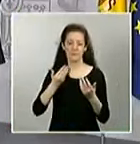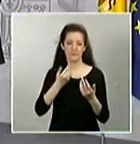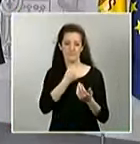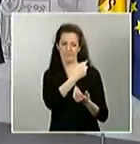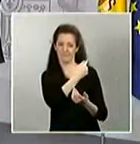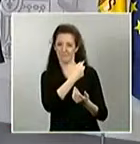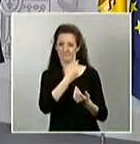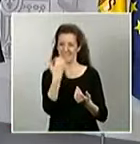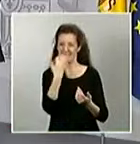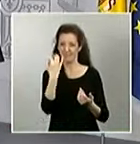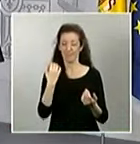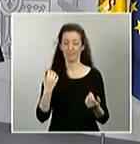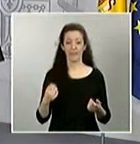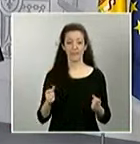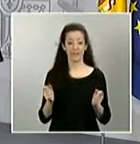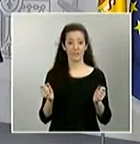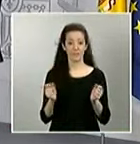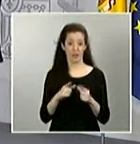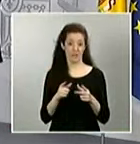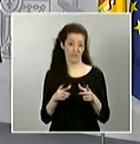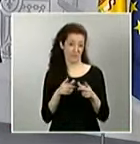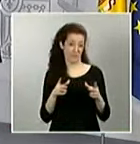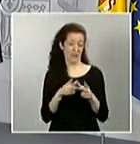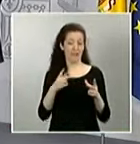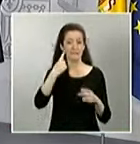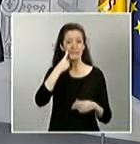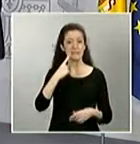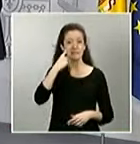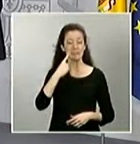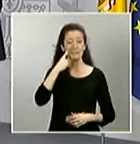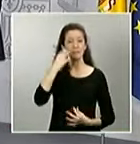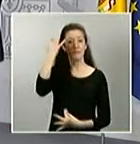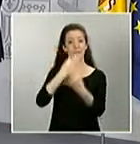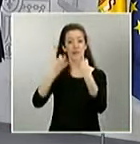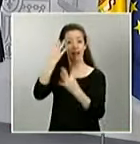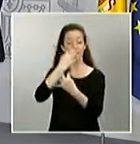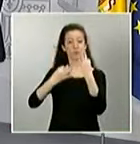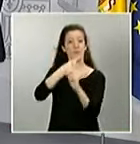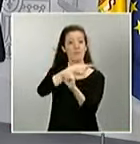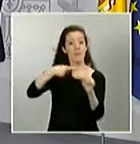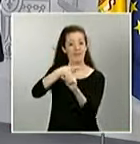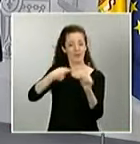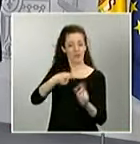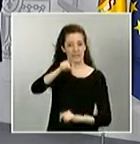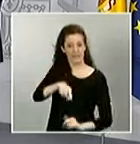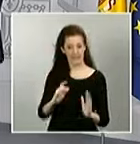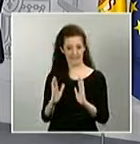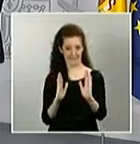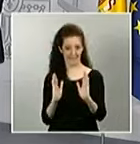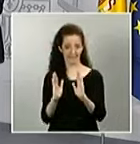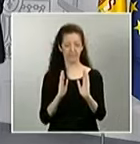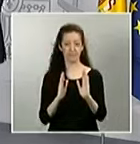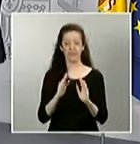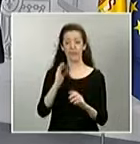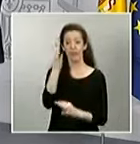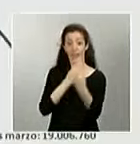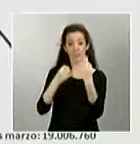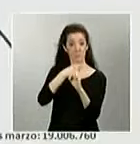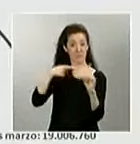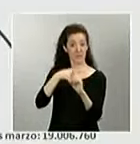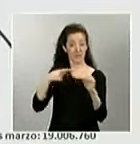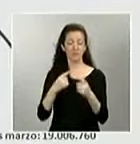Social presenta los datos siempre en datos medios del mes y datos, si miramos el dato medio del mes que son aproximadamente 19 millones